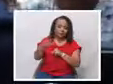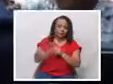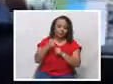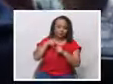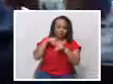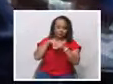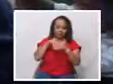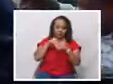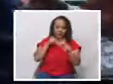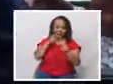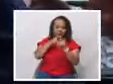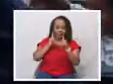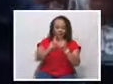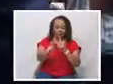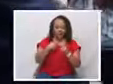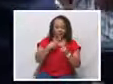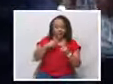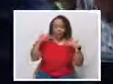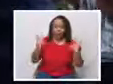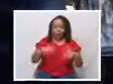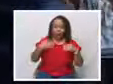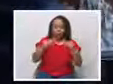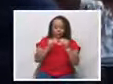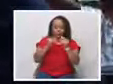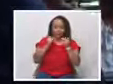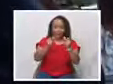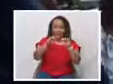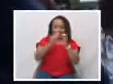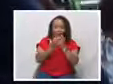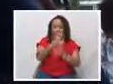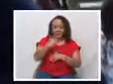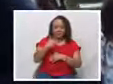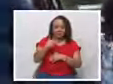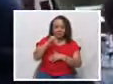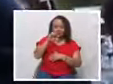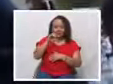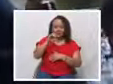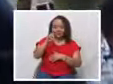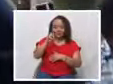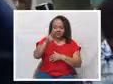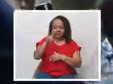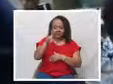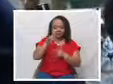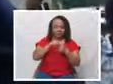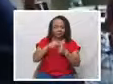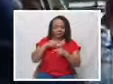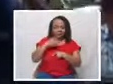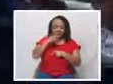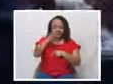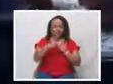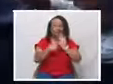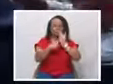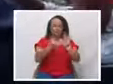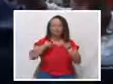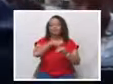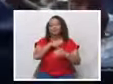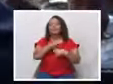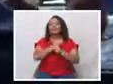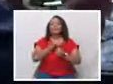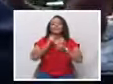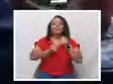meta dije: wow, soy el más rápido del mundo y tengo el récord. Así que bueno, fui allá a demostrar de qué estamos hechos y